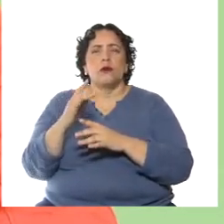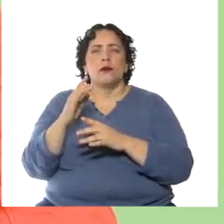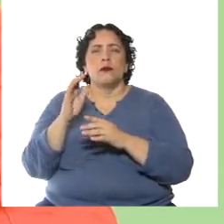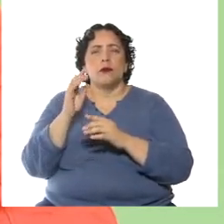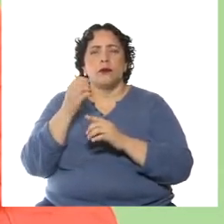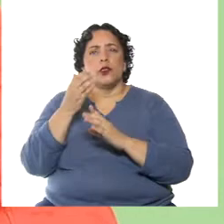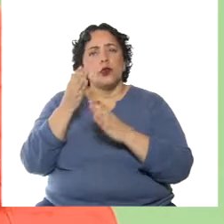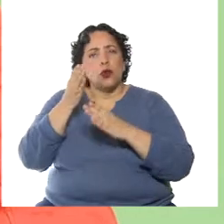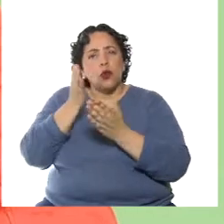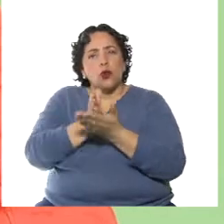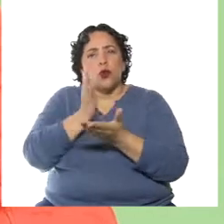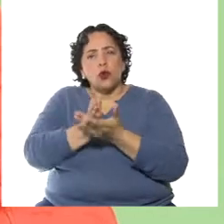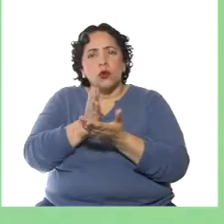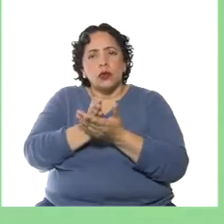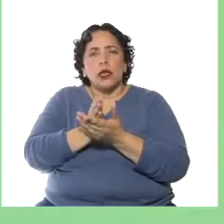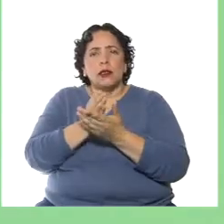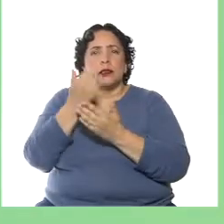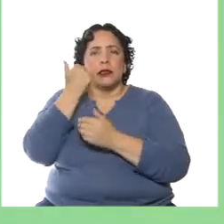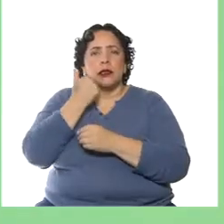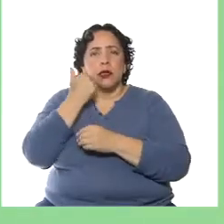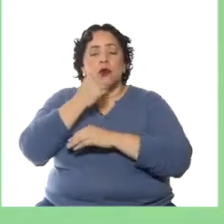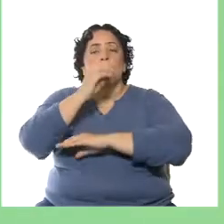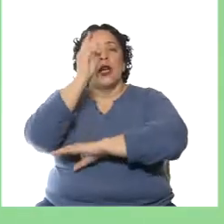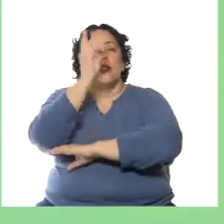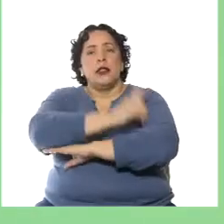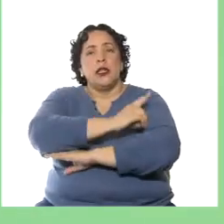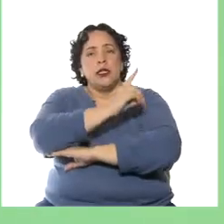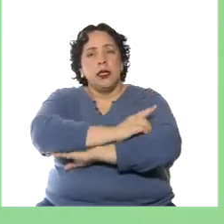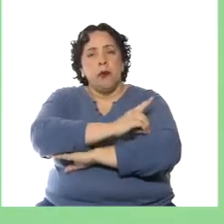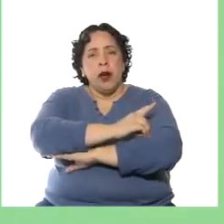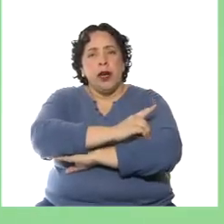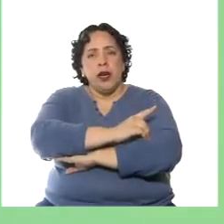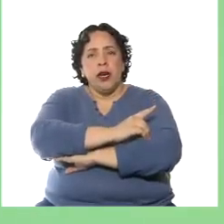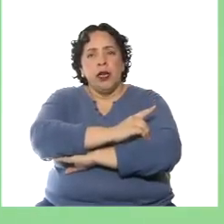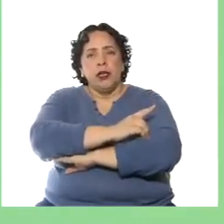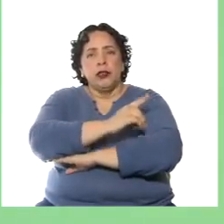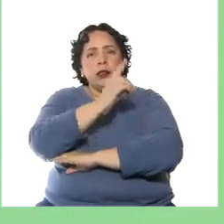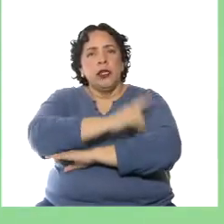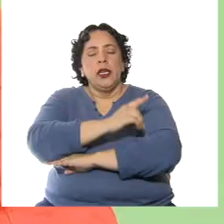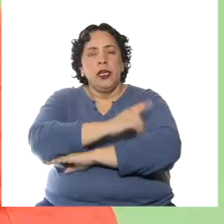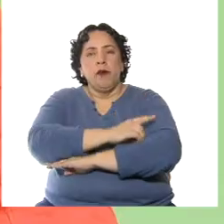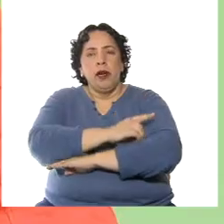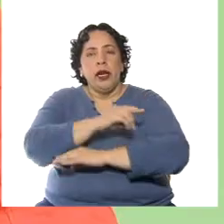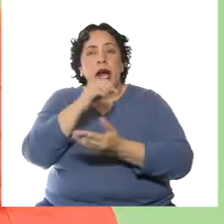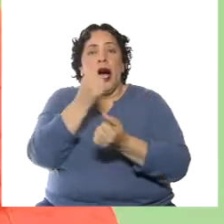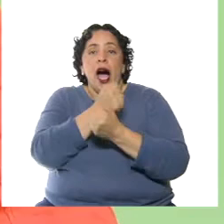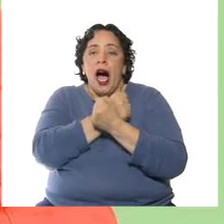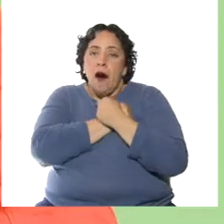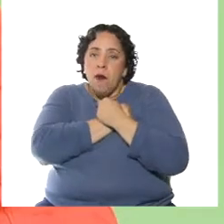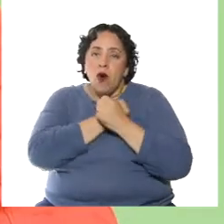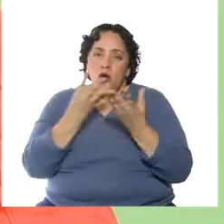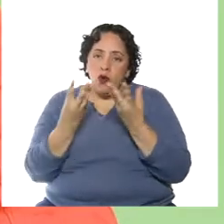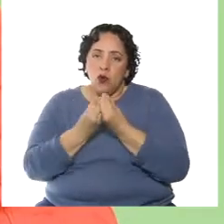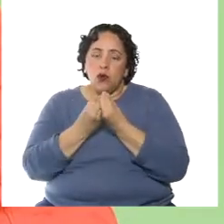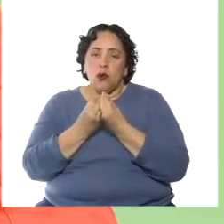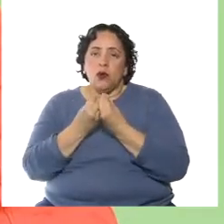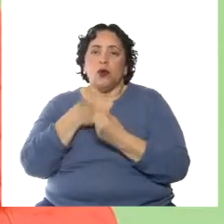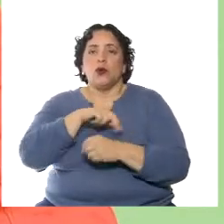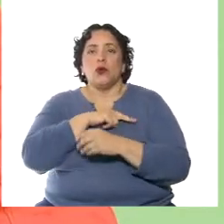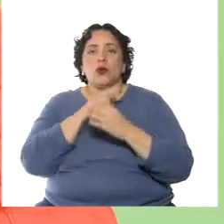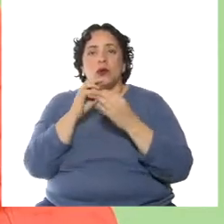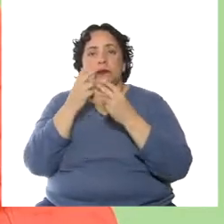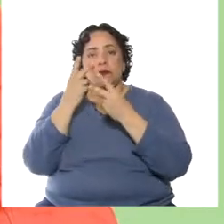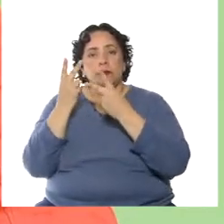con ternura, con disciplina, pero esa disciplina debe ser desde el amor. Y bueno, nosotros invitamos a la